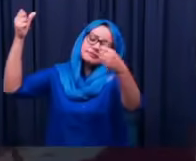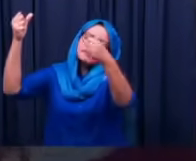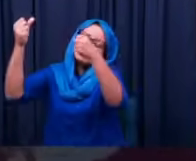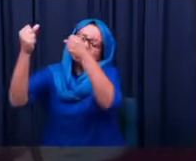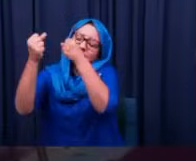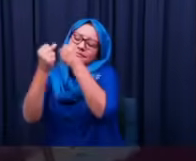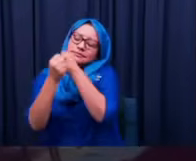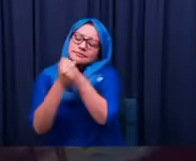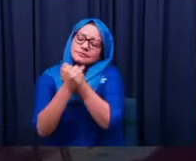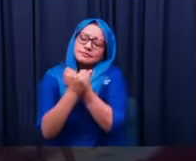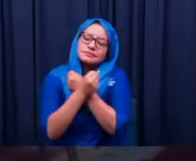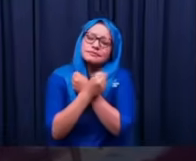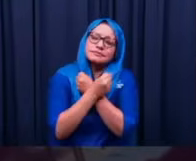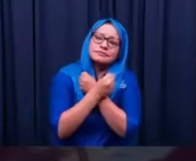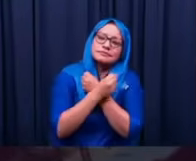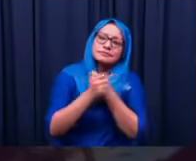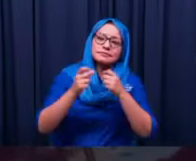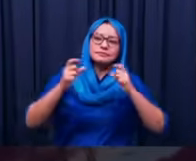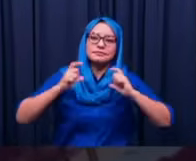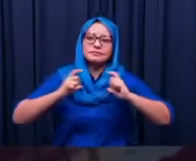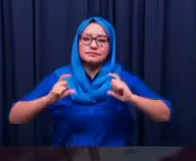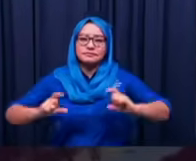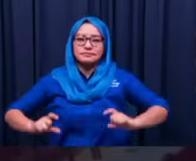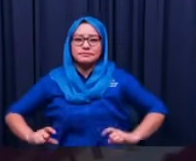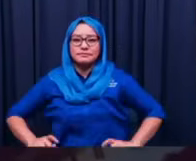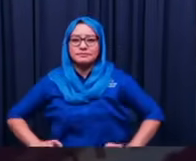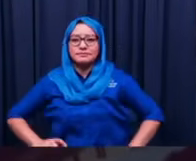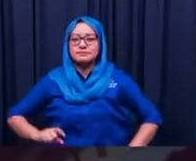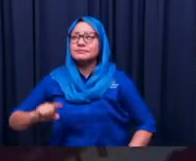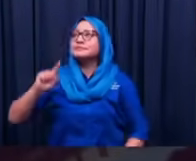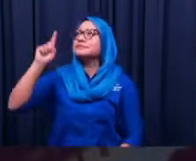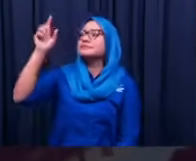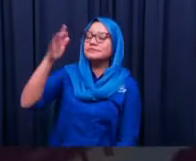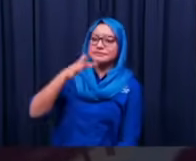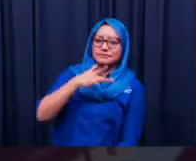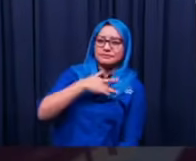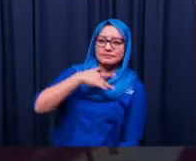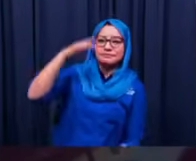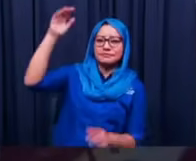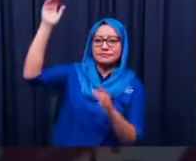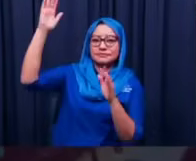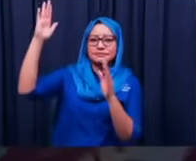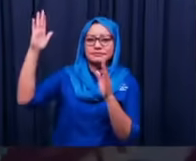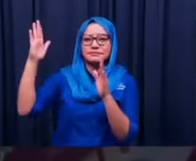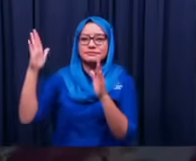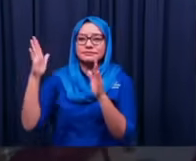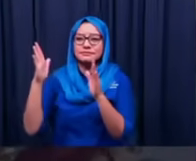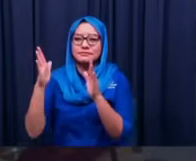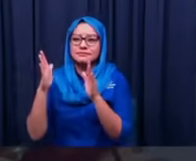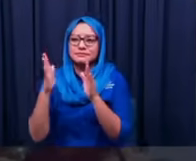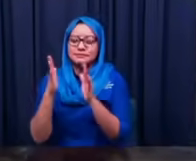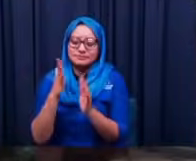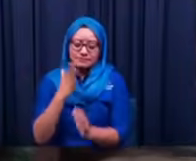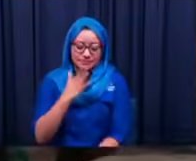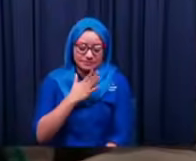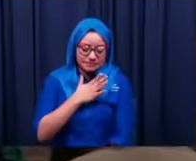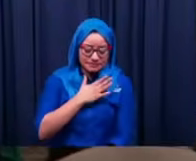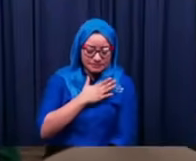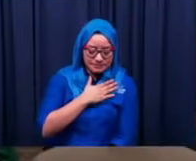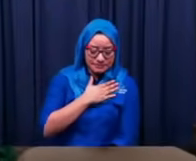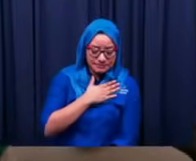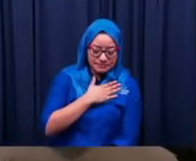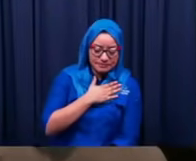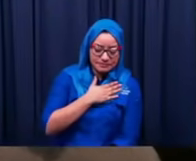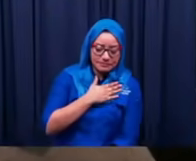Deseo amarte con todo mi ser, sentir tu presencia